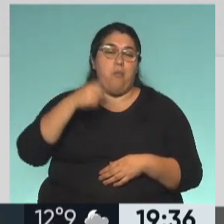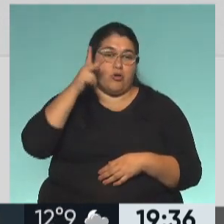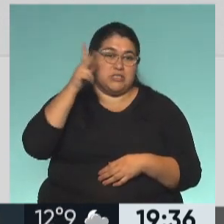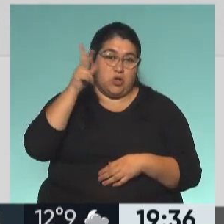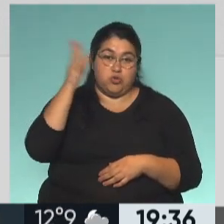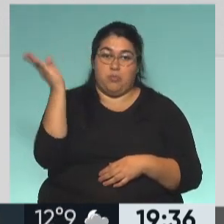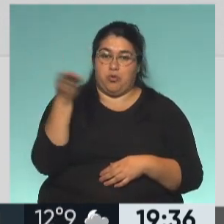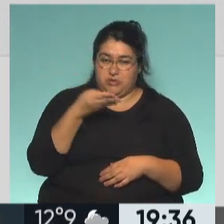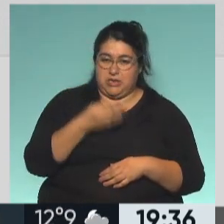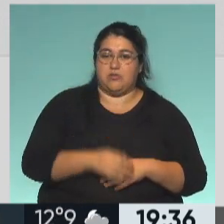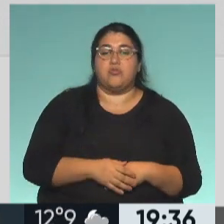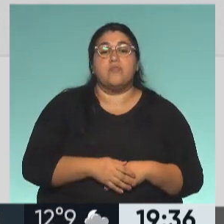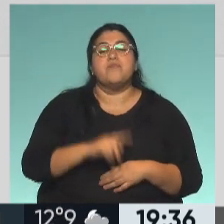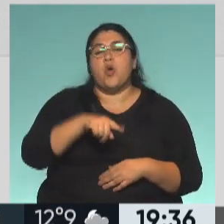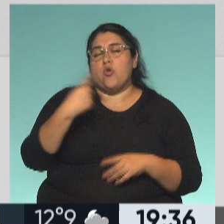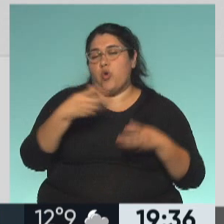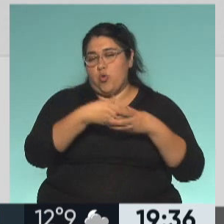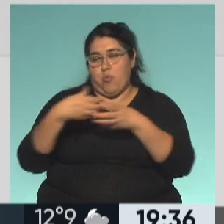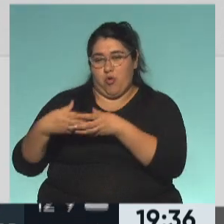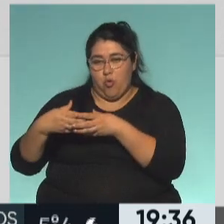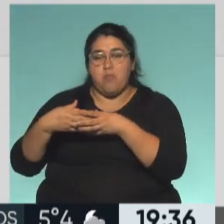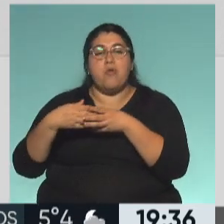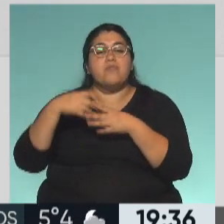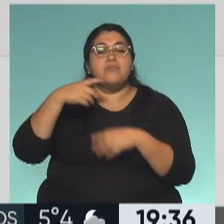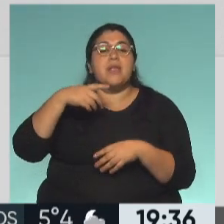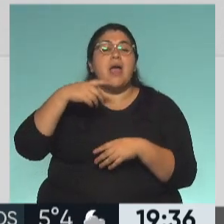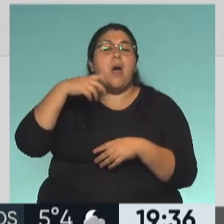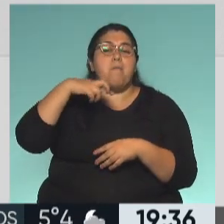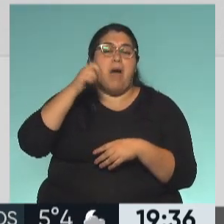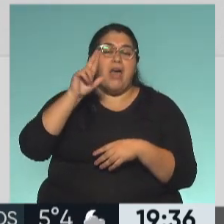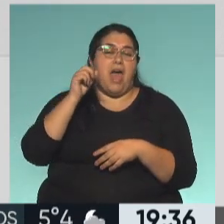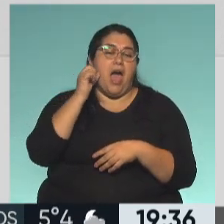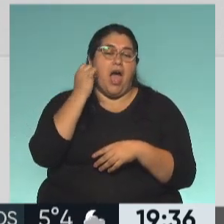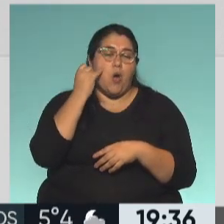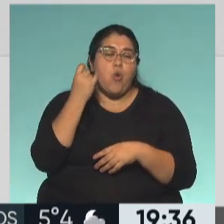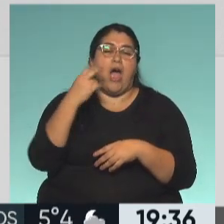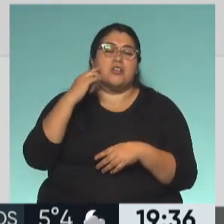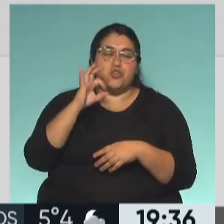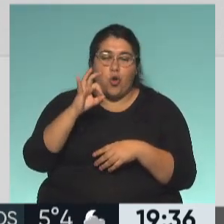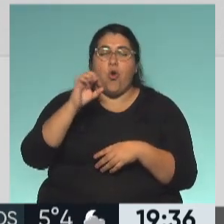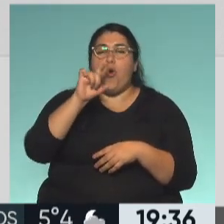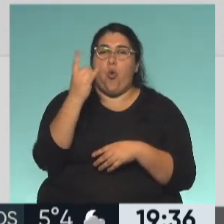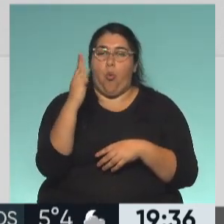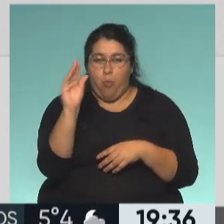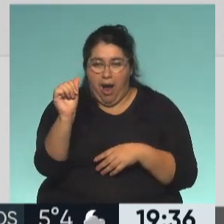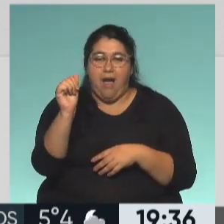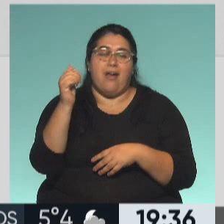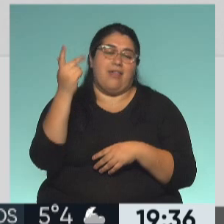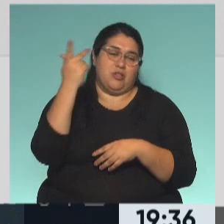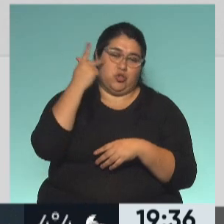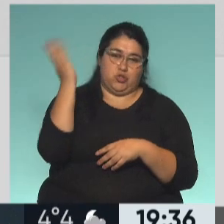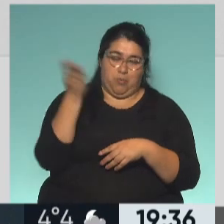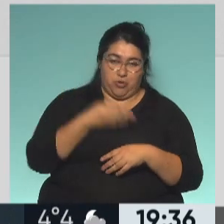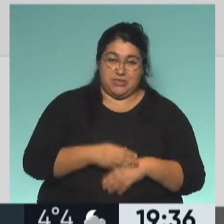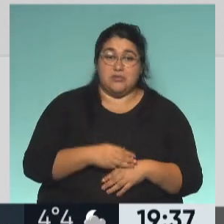27,88%. Muy lejos el resto, como por ejemplo Paraguayo Cubas de Cruzada Nacional, que está con el 18%. ¿Quién es